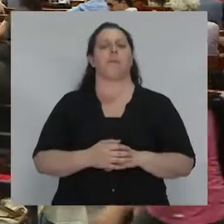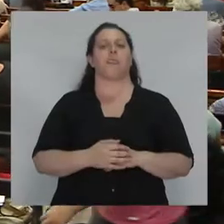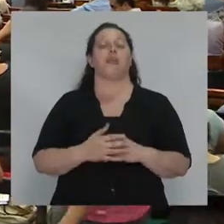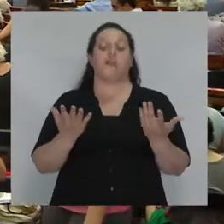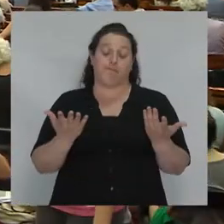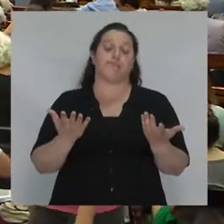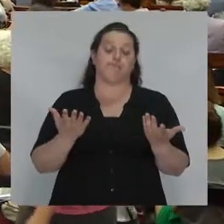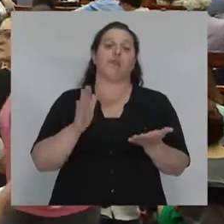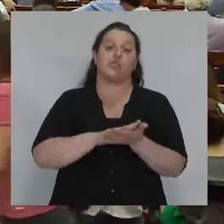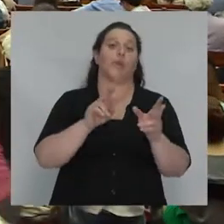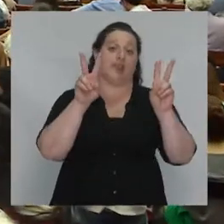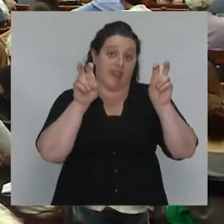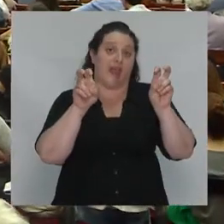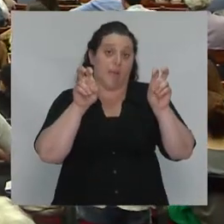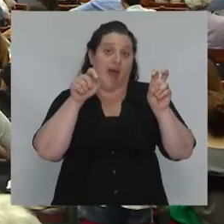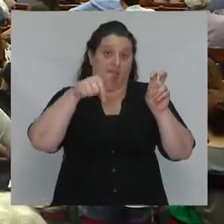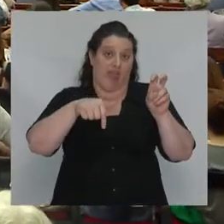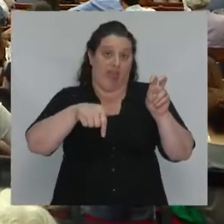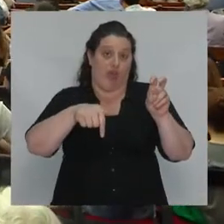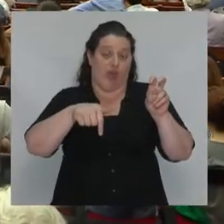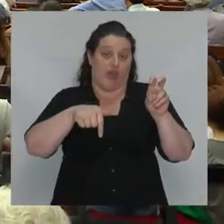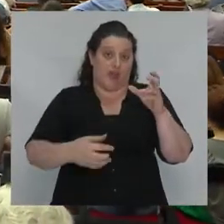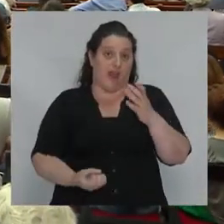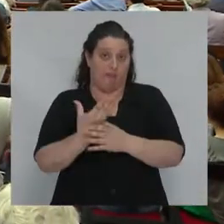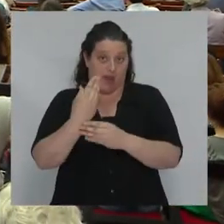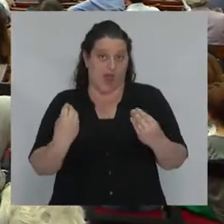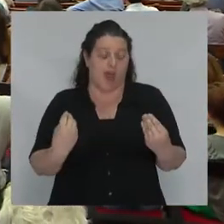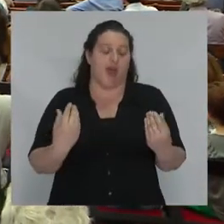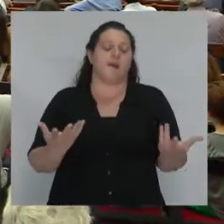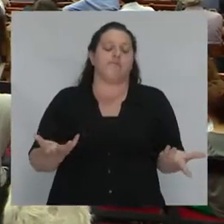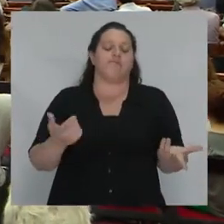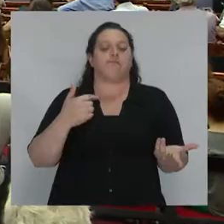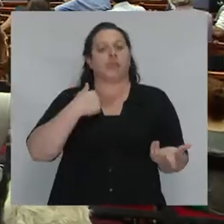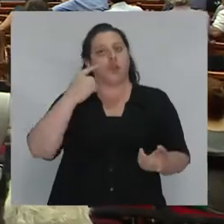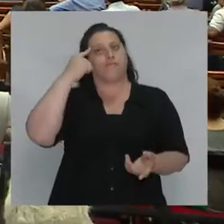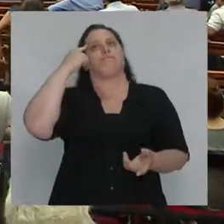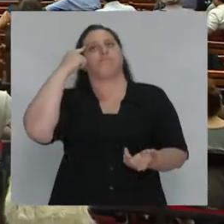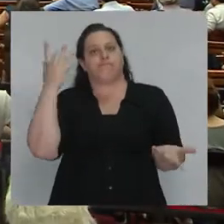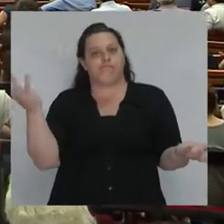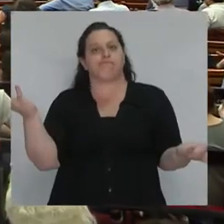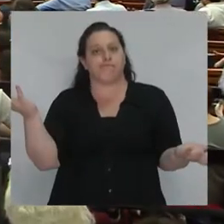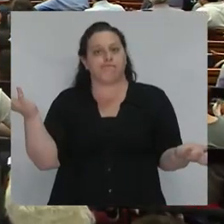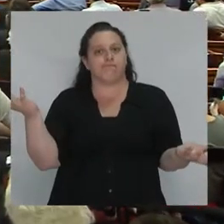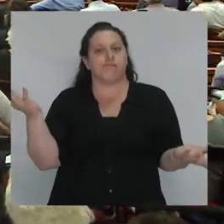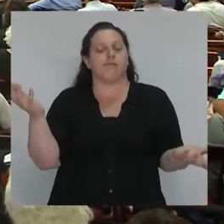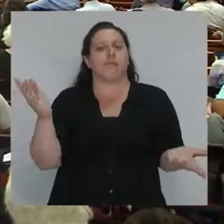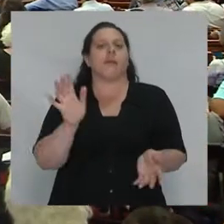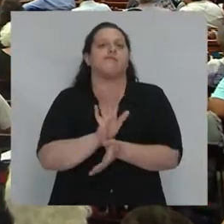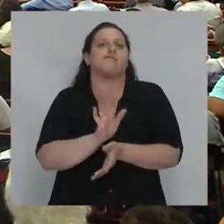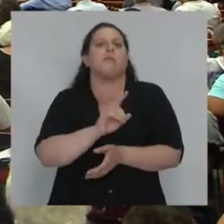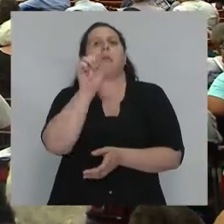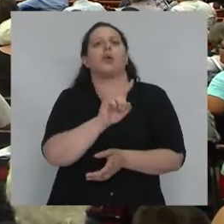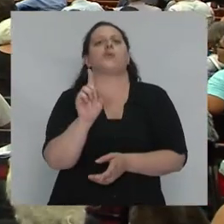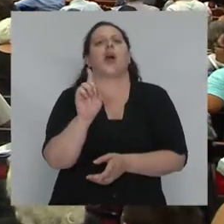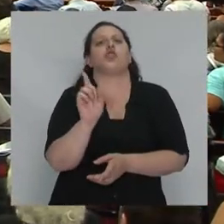sobre el tema de esta mañana, yo me he puesto a pensar que la pregunta no es si